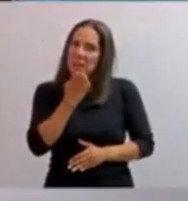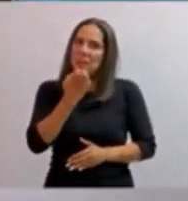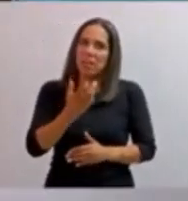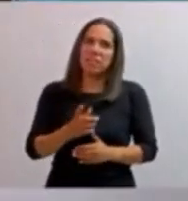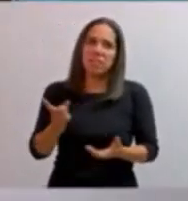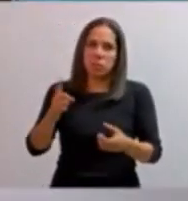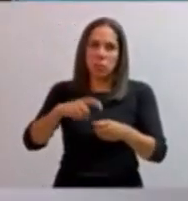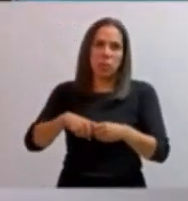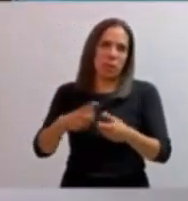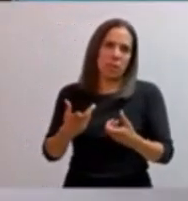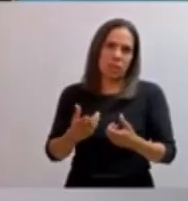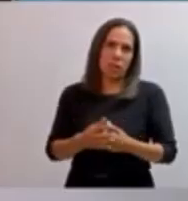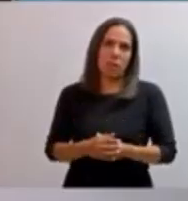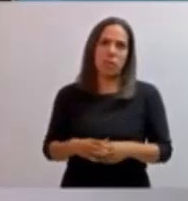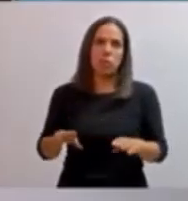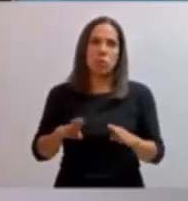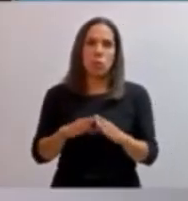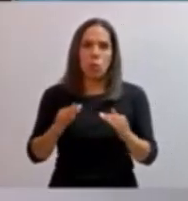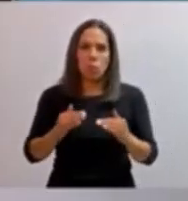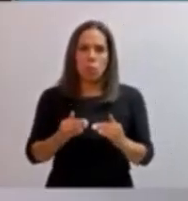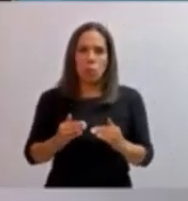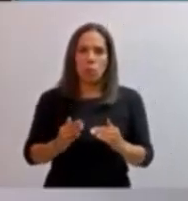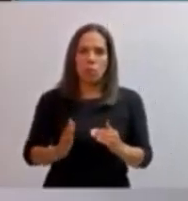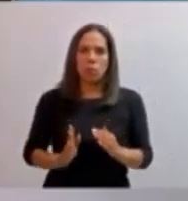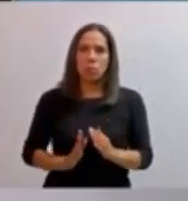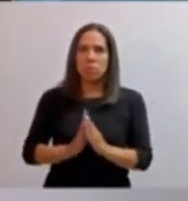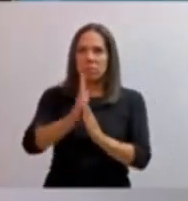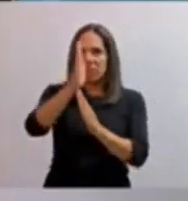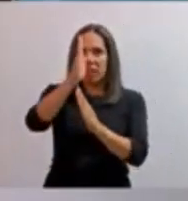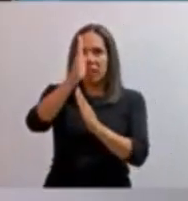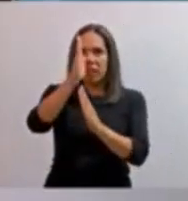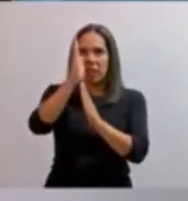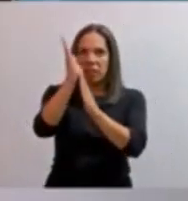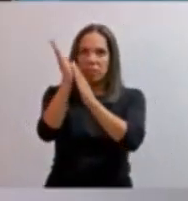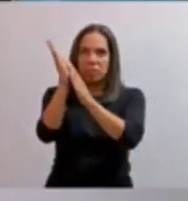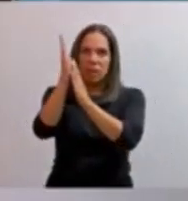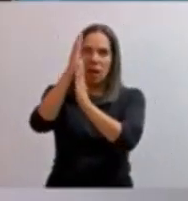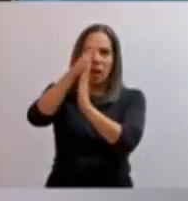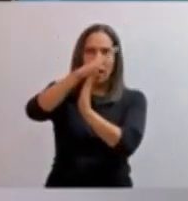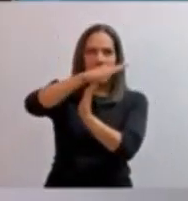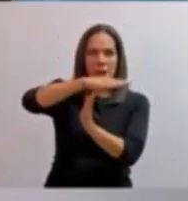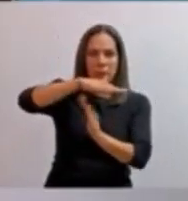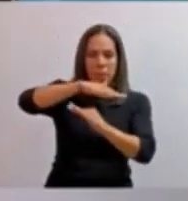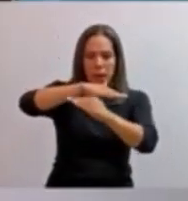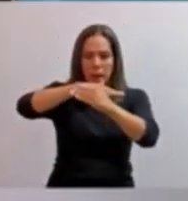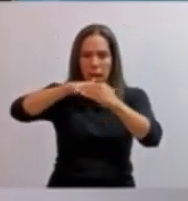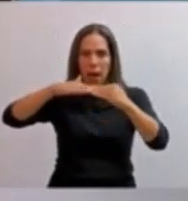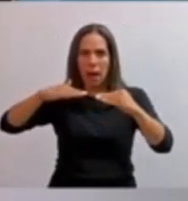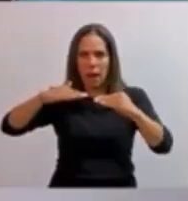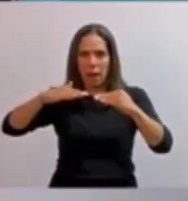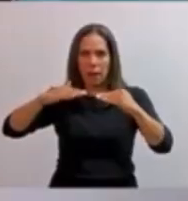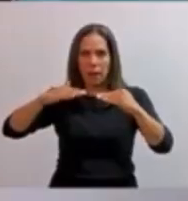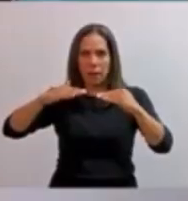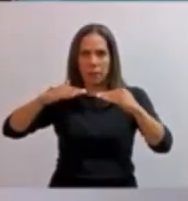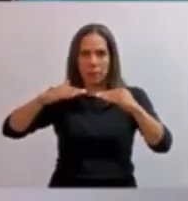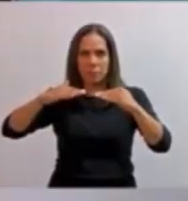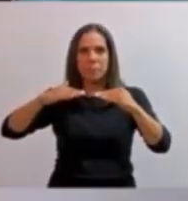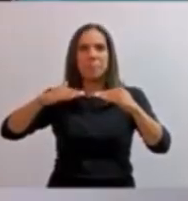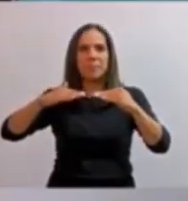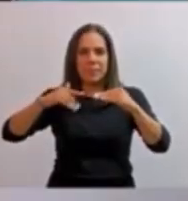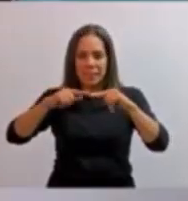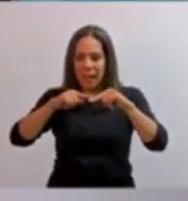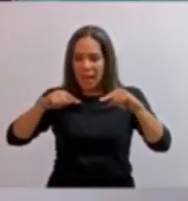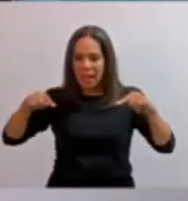perspectiva vertical, cómo vamos, ¿no?, buscando la horizontalidad y cómo nos vamos reconociendo en un diálogo